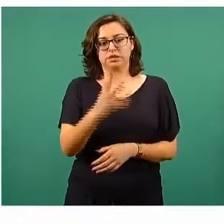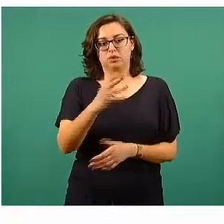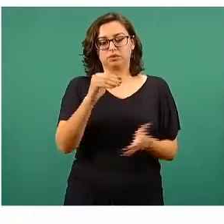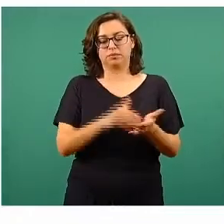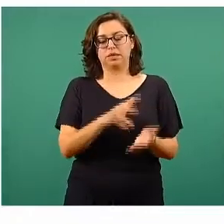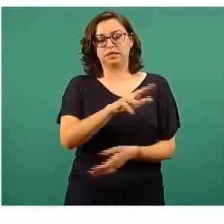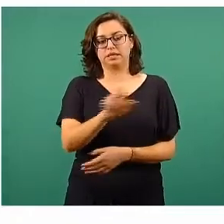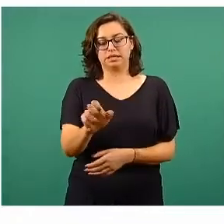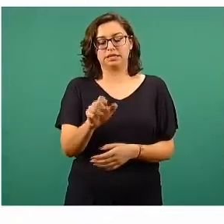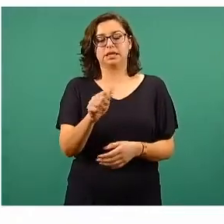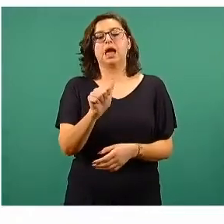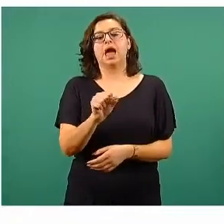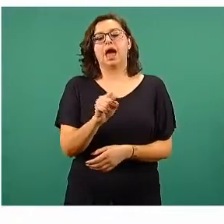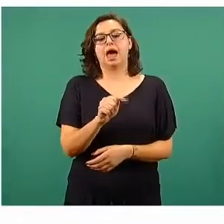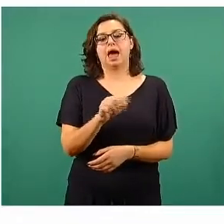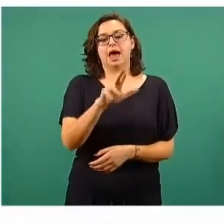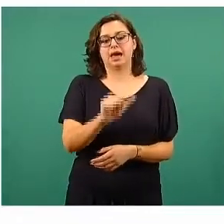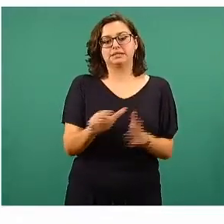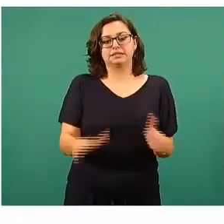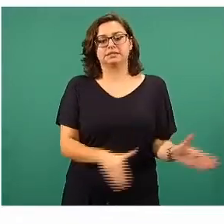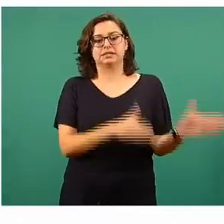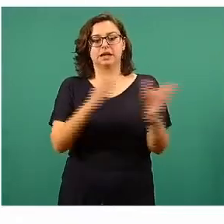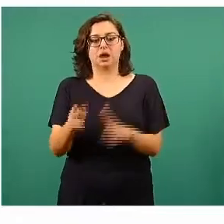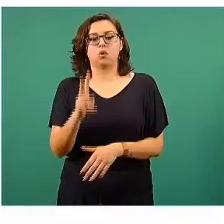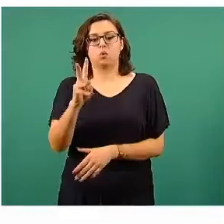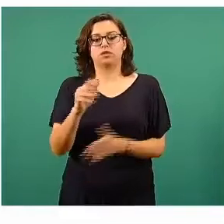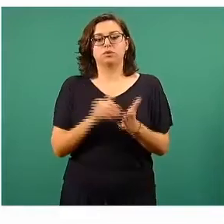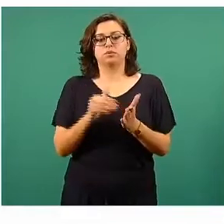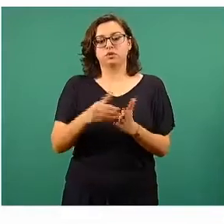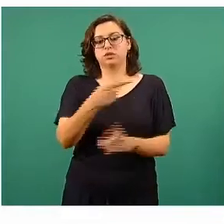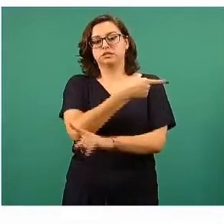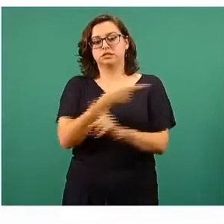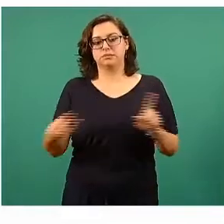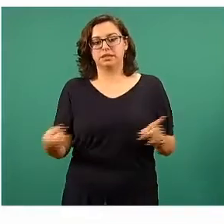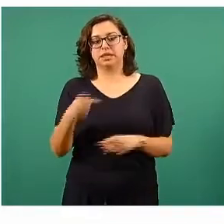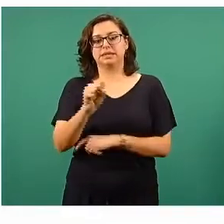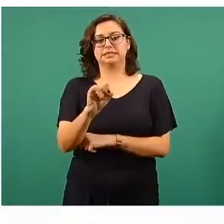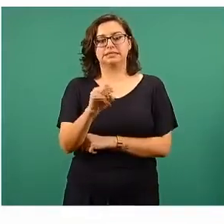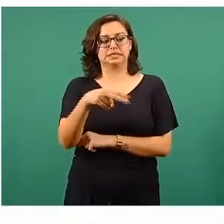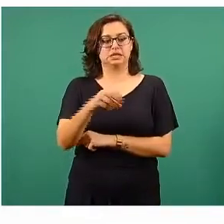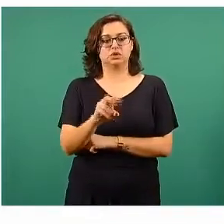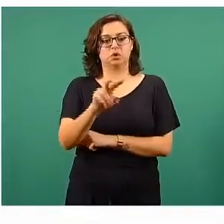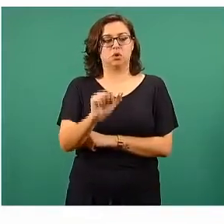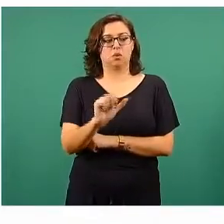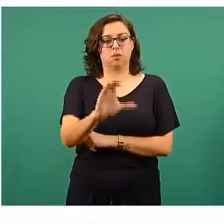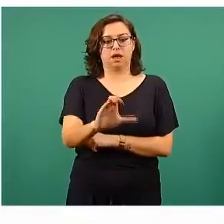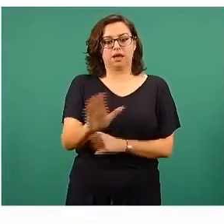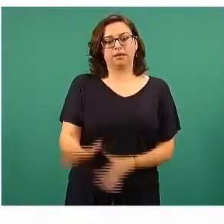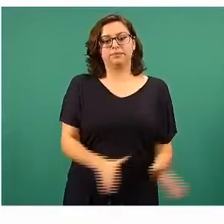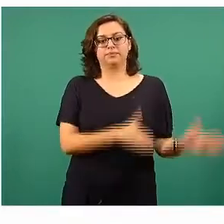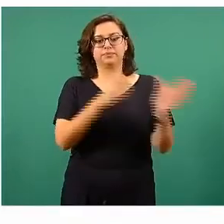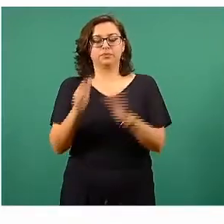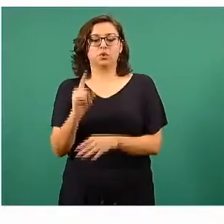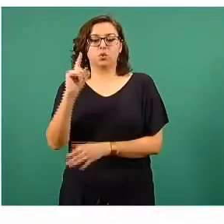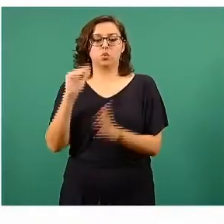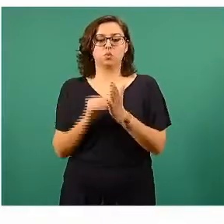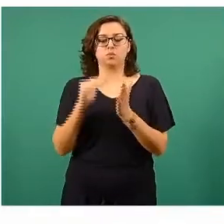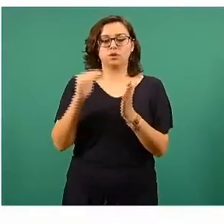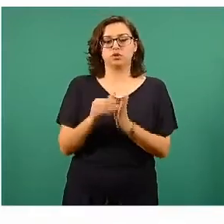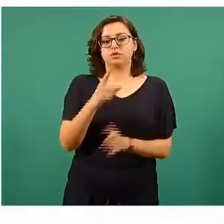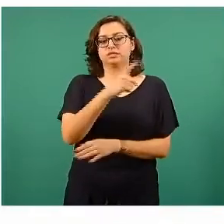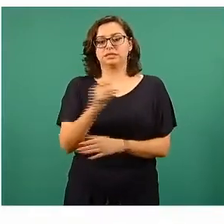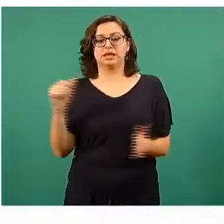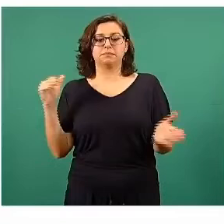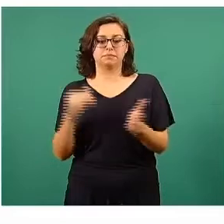4.664.500 de AstraZeneca, 4,5 millones de la vacuna Sinovac o CoronaVac, 1.100.000 de la